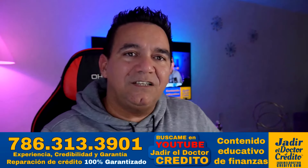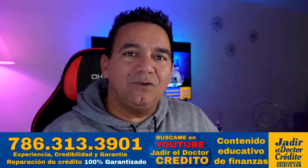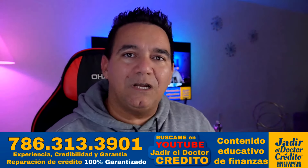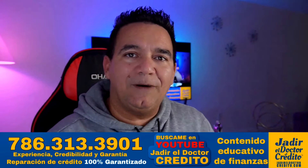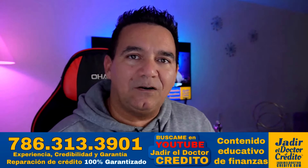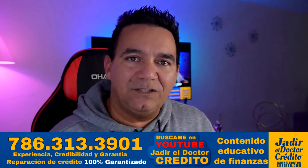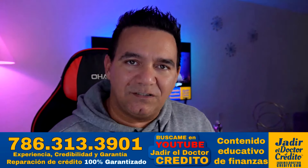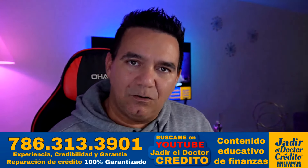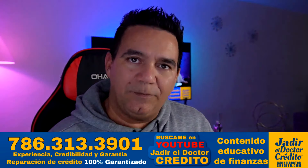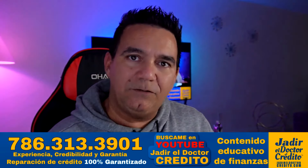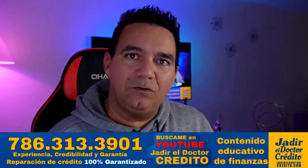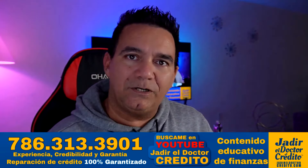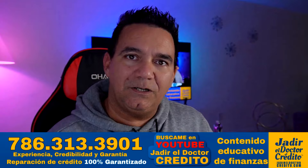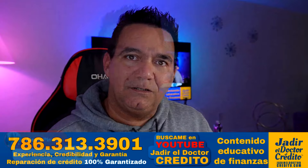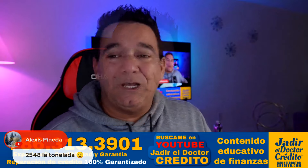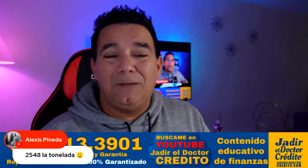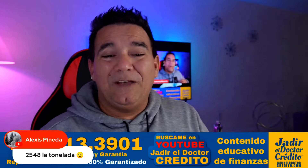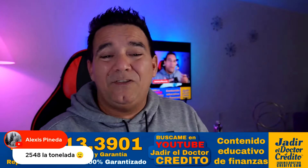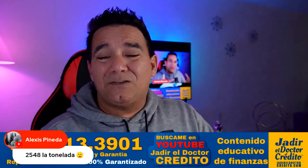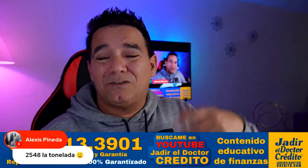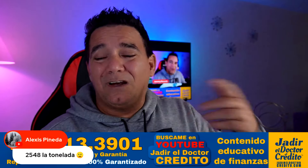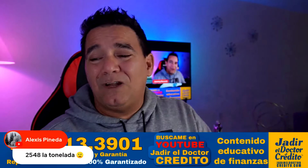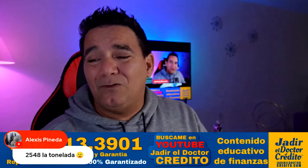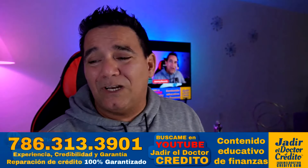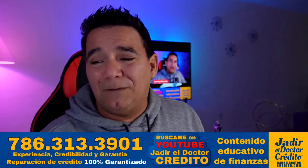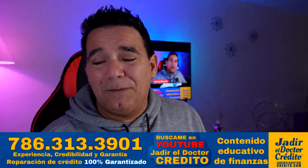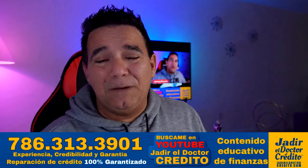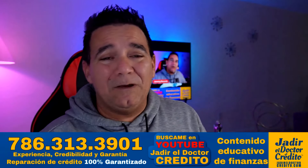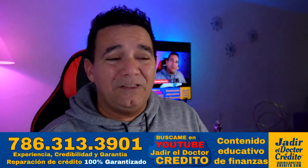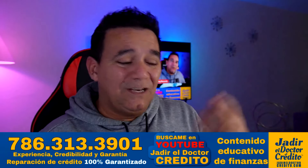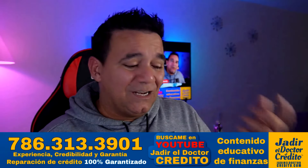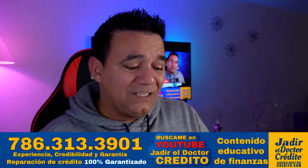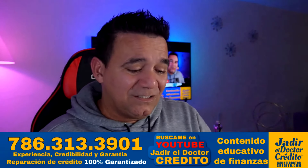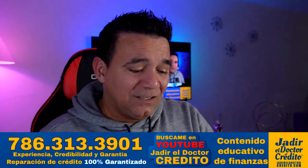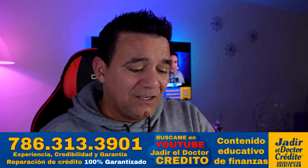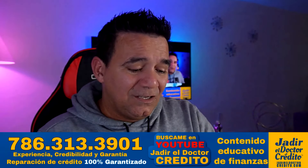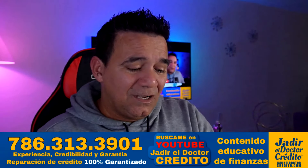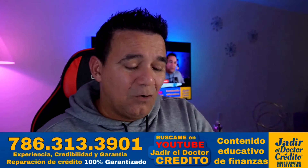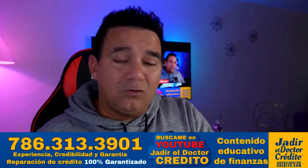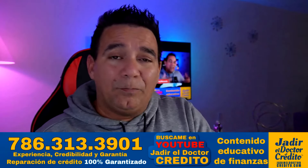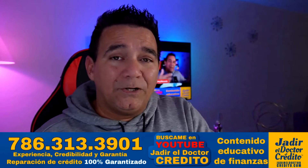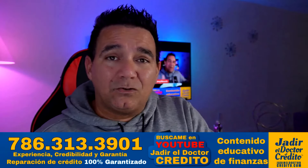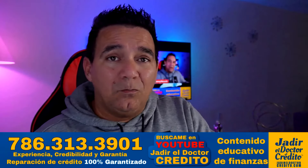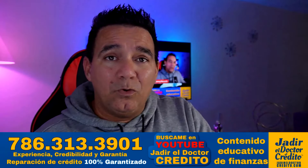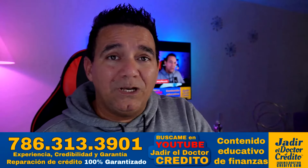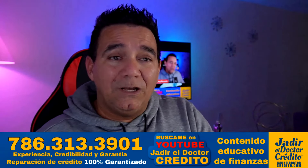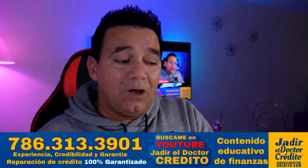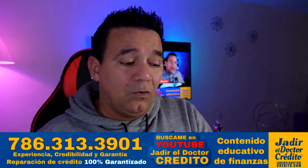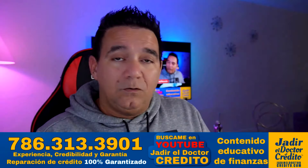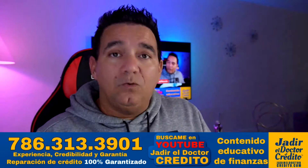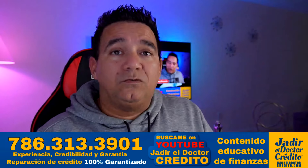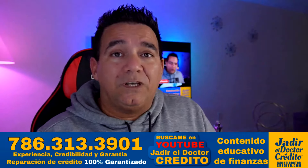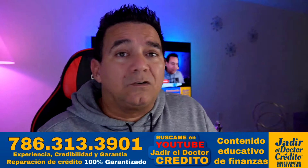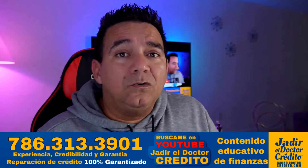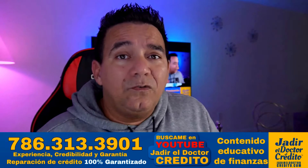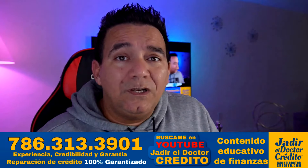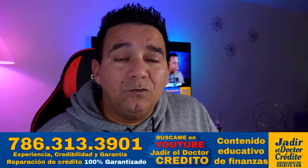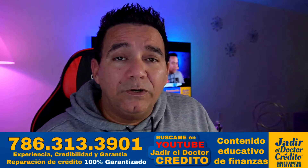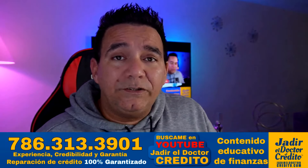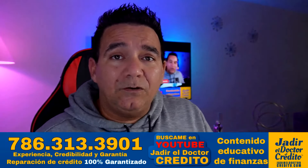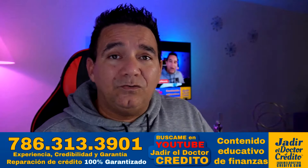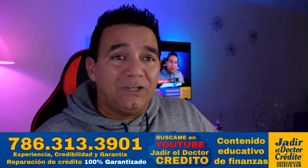está diciendo que la pagaron en $5,000. Pero además de eso, están hablando que las MIPYME venden la leche a unos precios muy elevados. Ustedes son